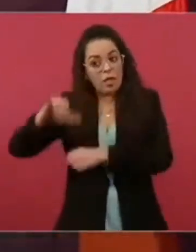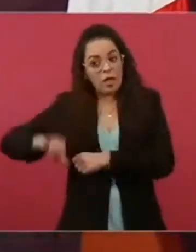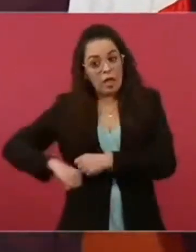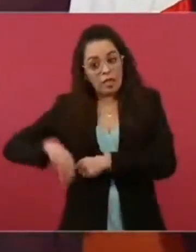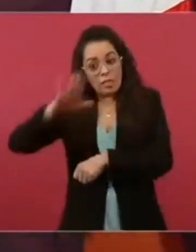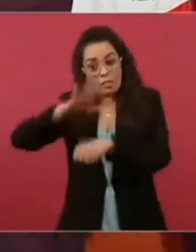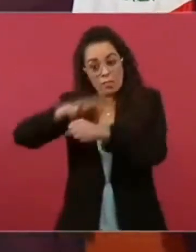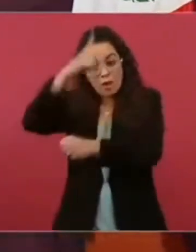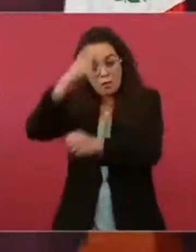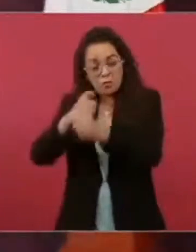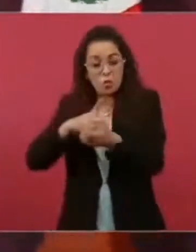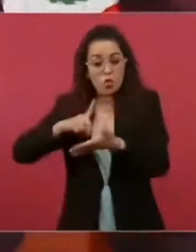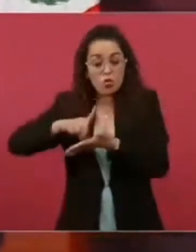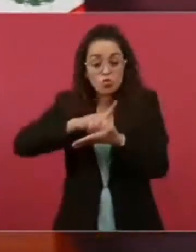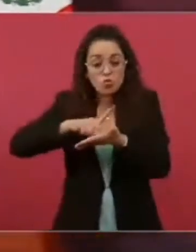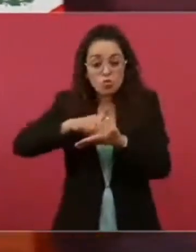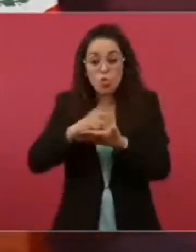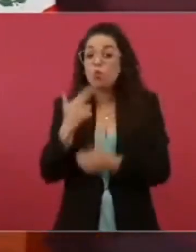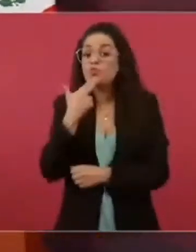No hay